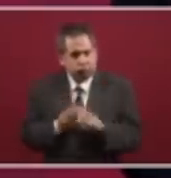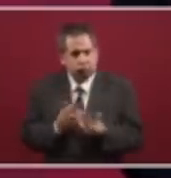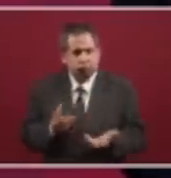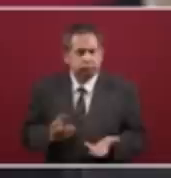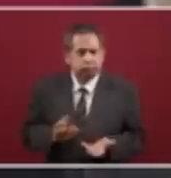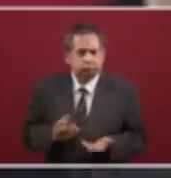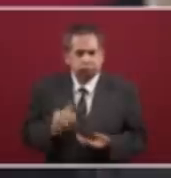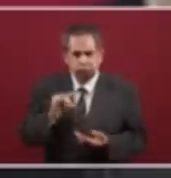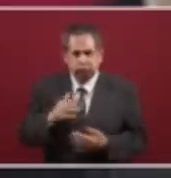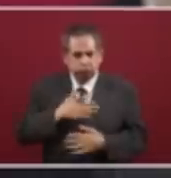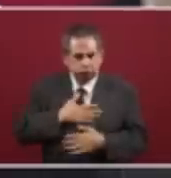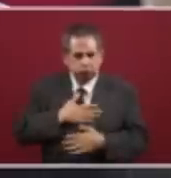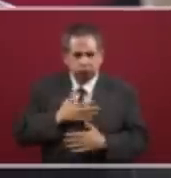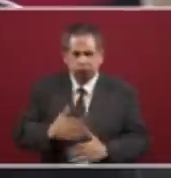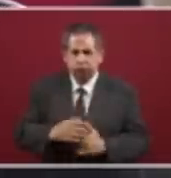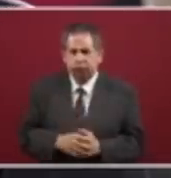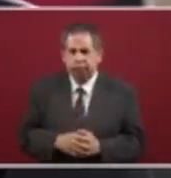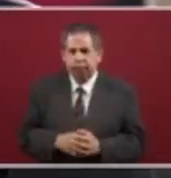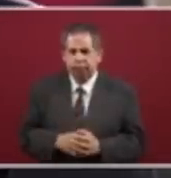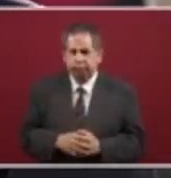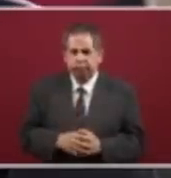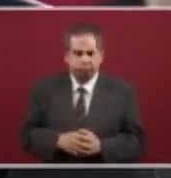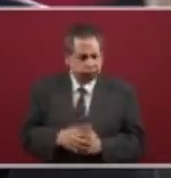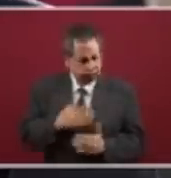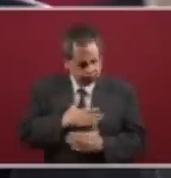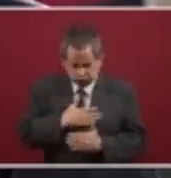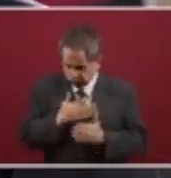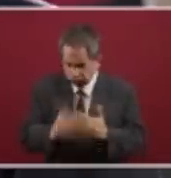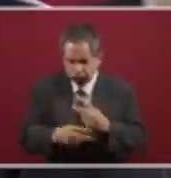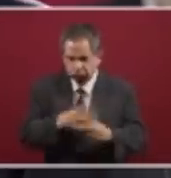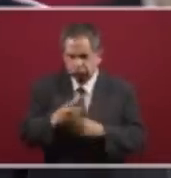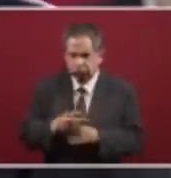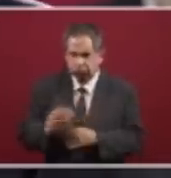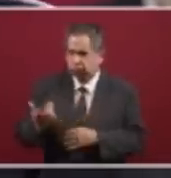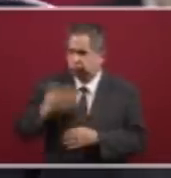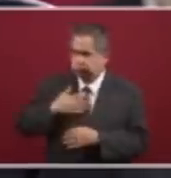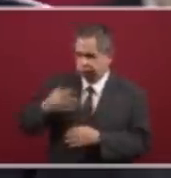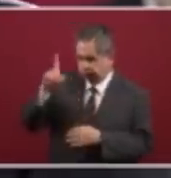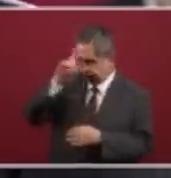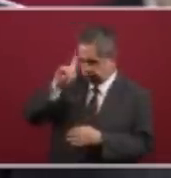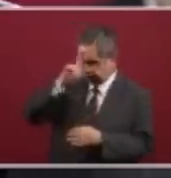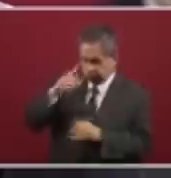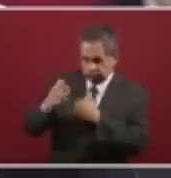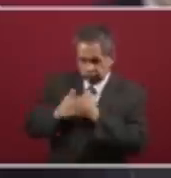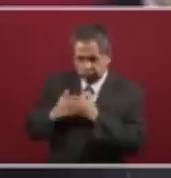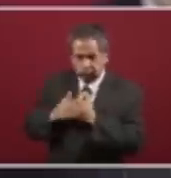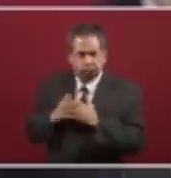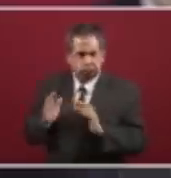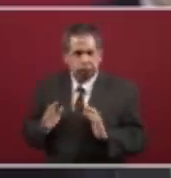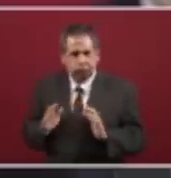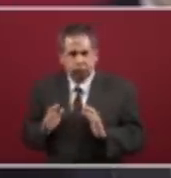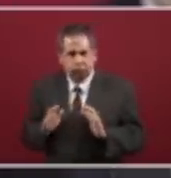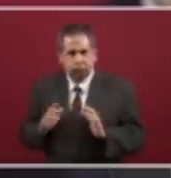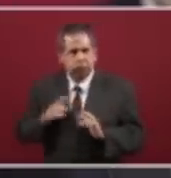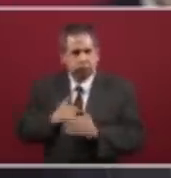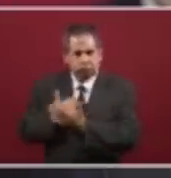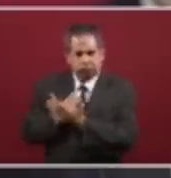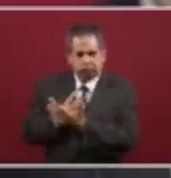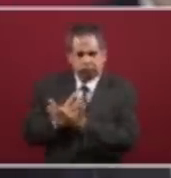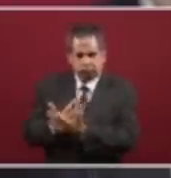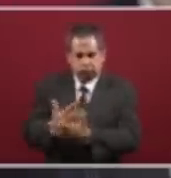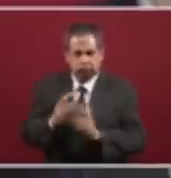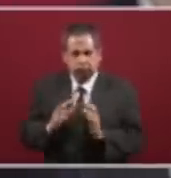y que yo estoy disponible me recomendaron de que yo esperara